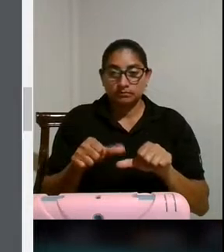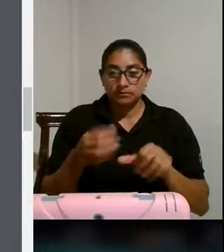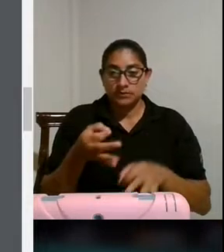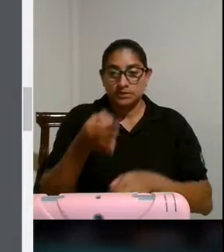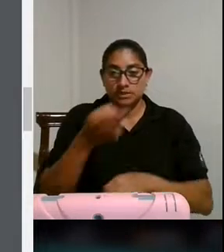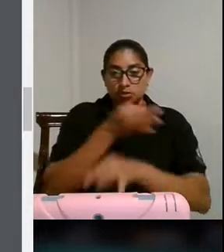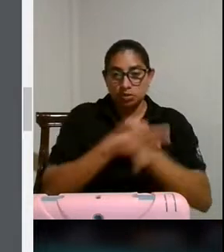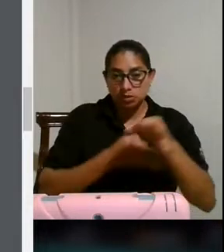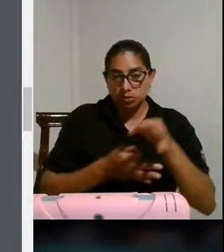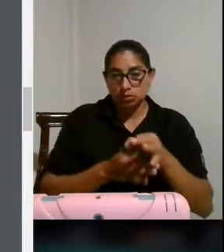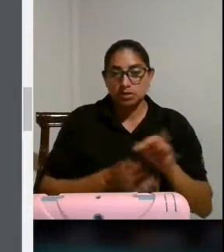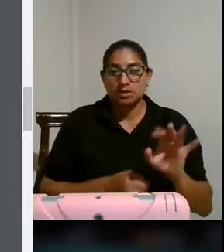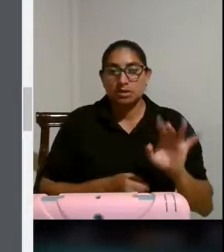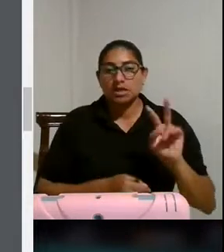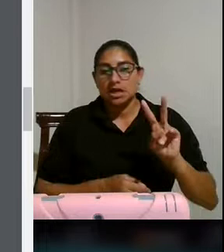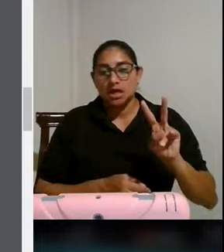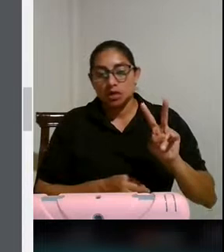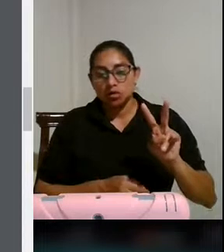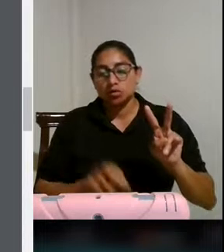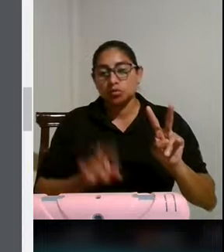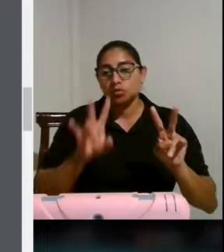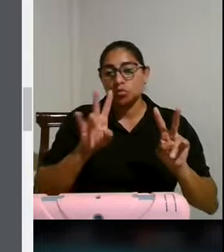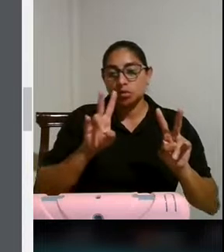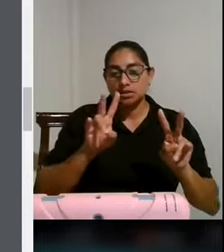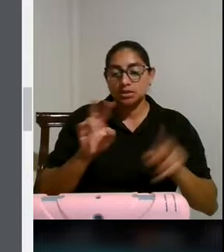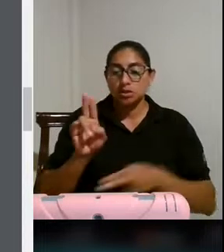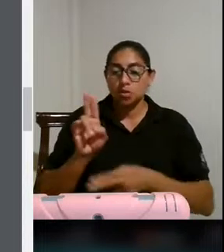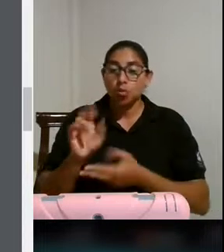aquí. Y en utilidad,